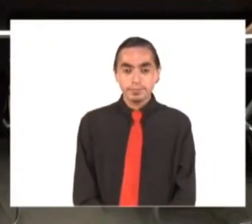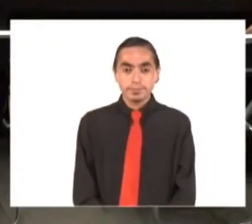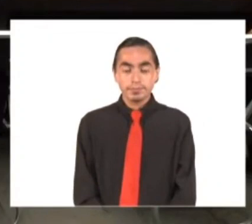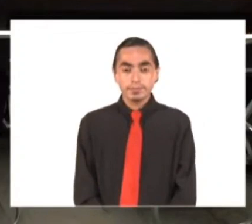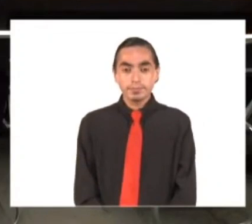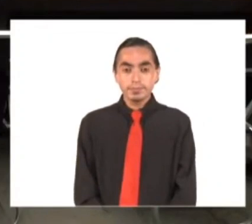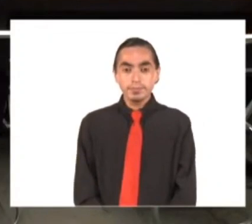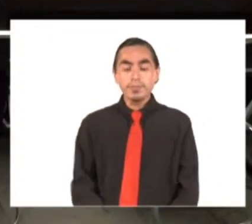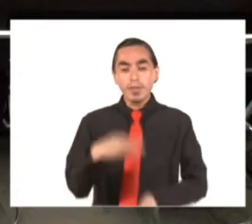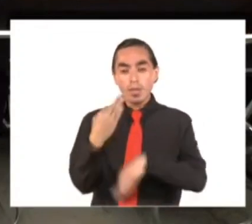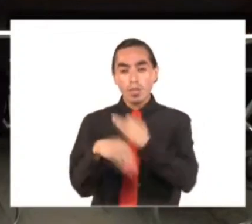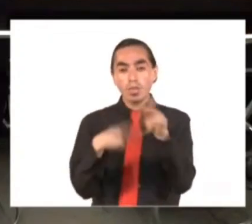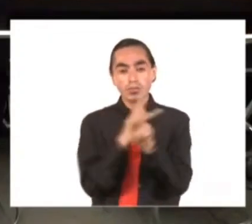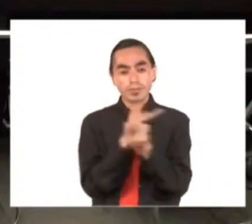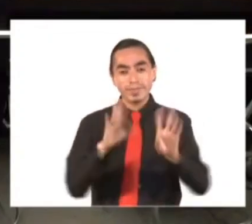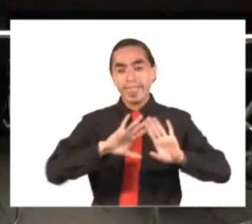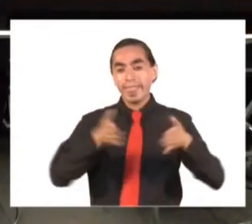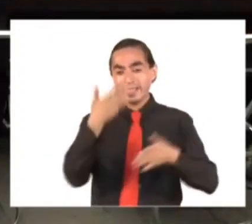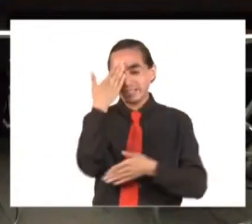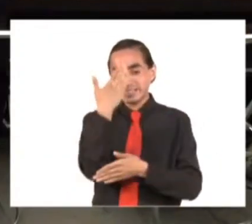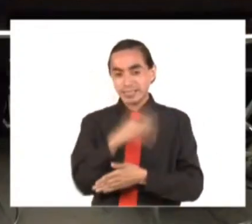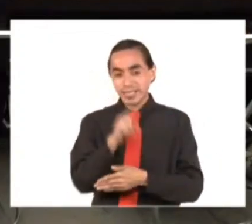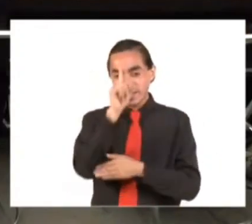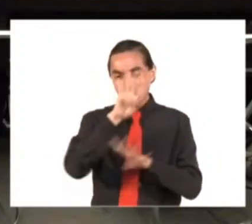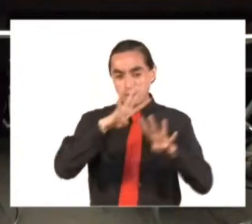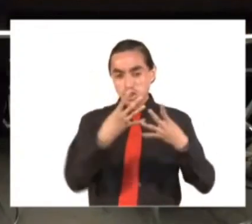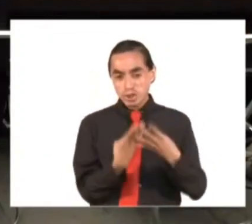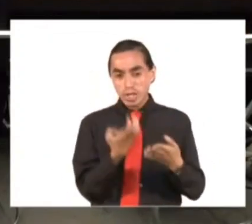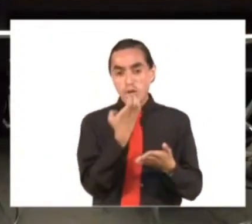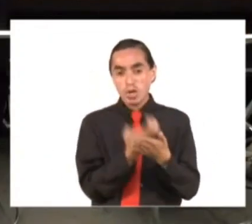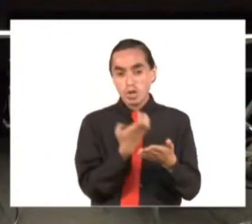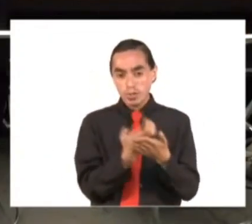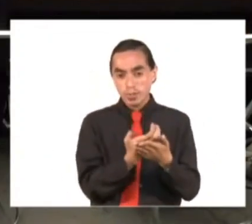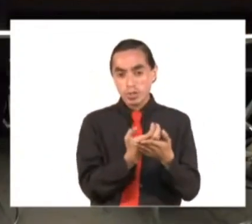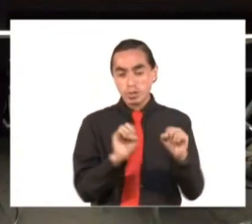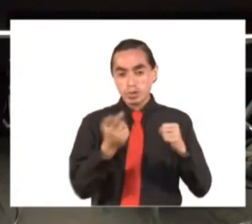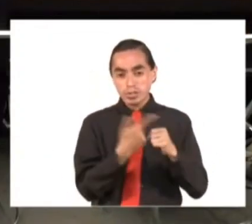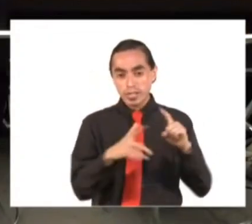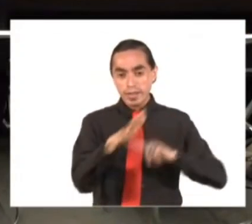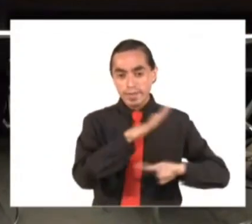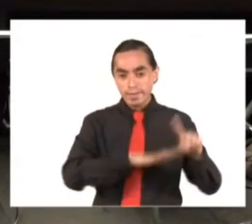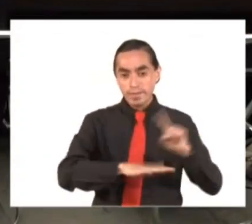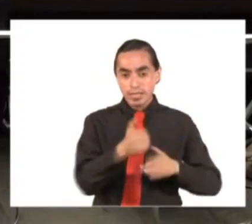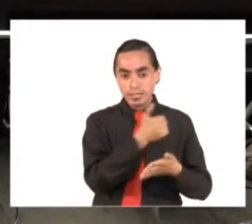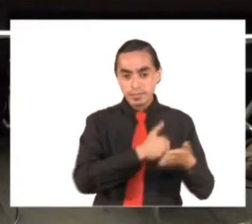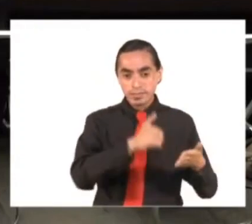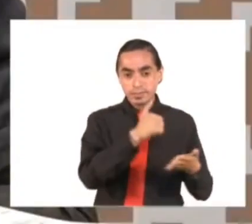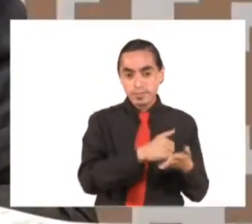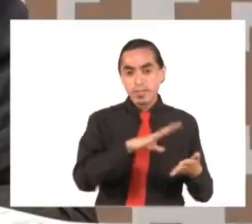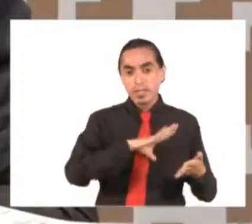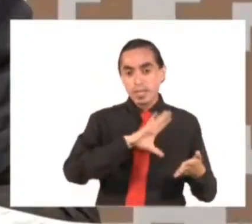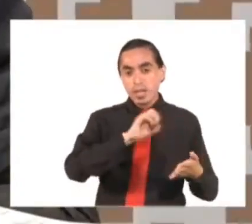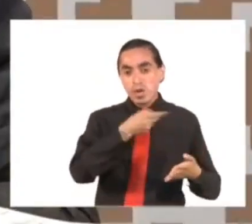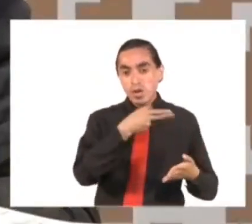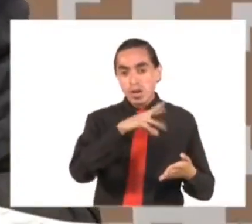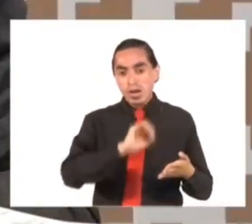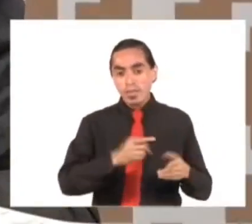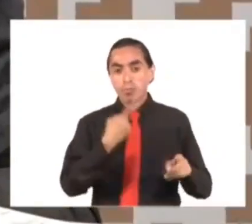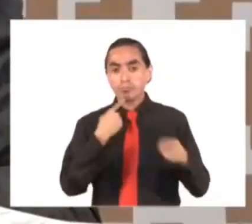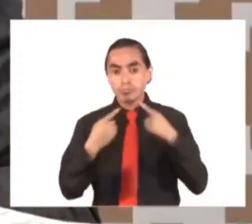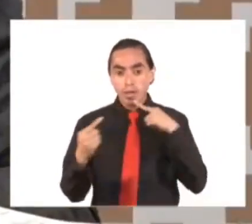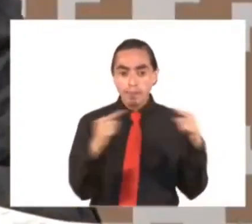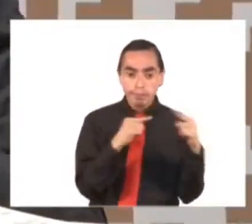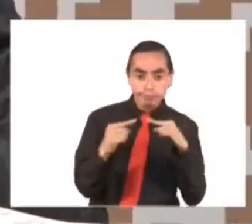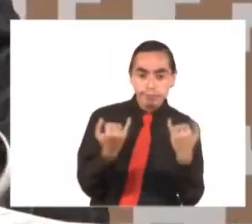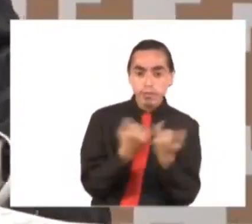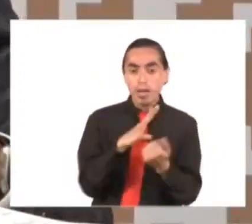Como todas y todos ustedes saben, el Consejo Económico, Social y Ambiental de la ciudad es el órgano de diálogo y concertación